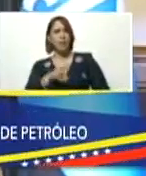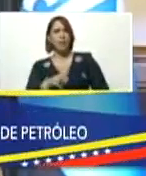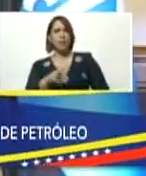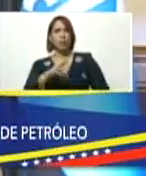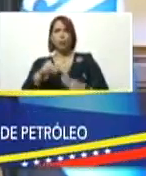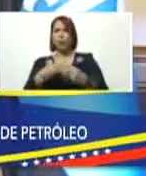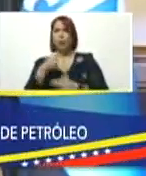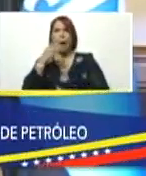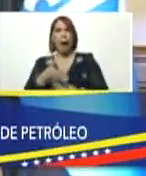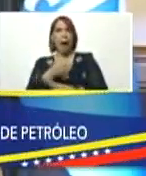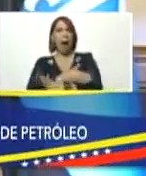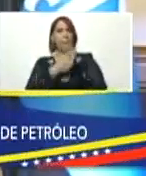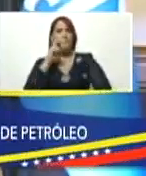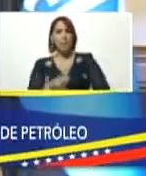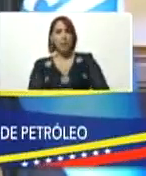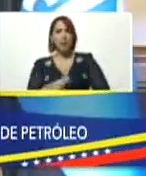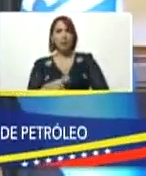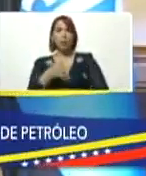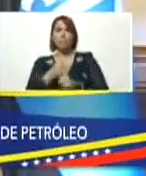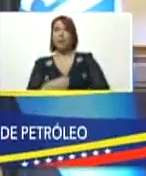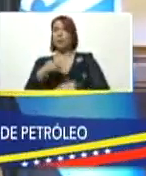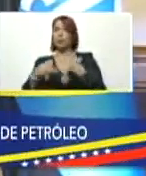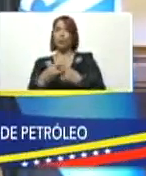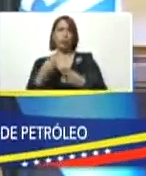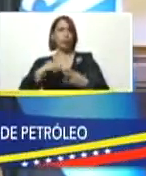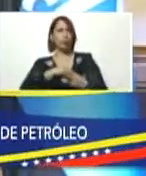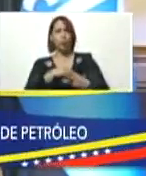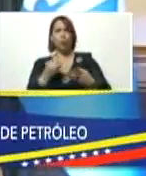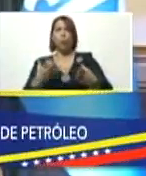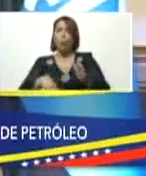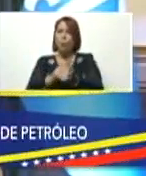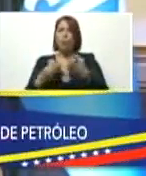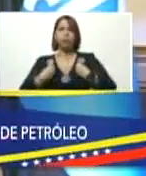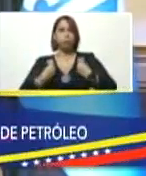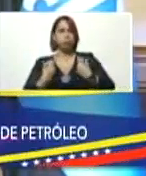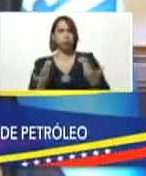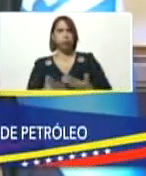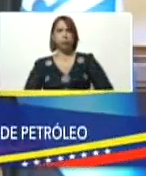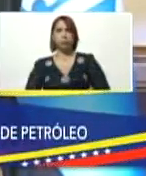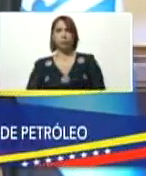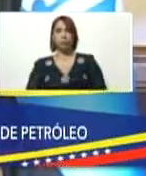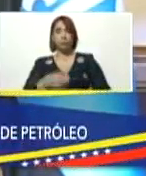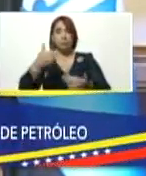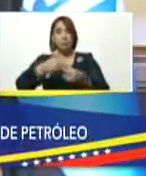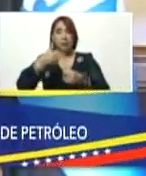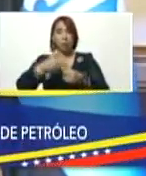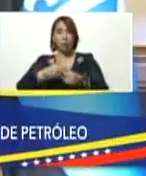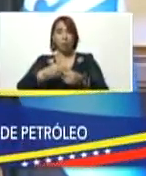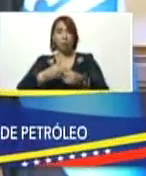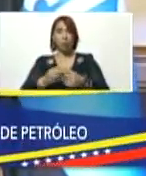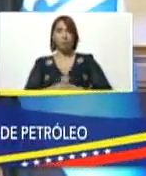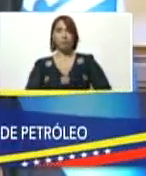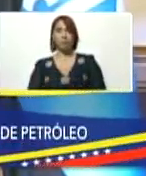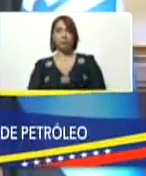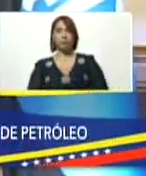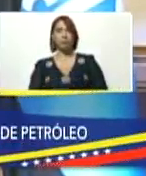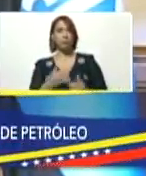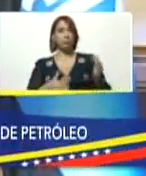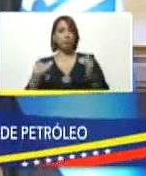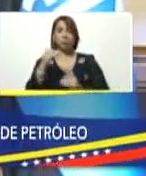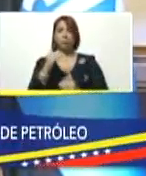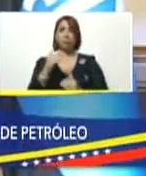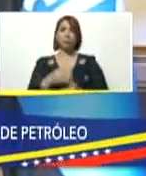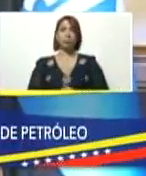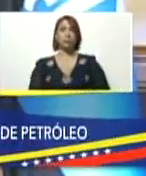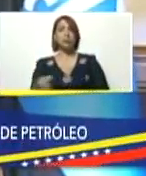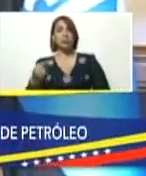nunca antes visto y espero que más nunca lo volvamos a ver. El petróleo llegó a cotizarse a